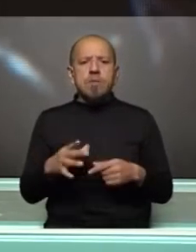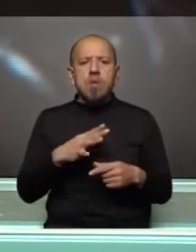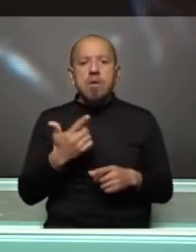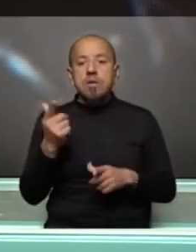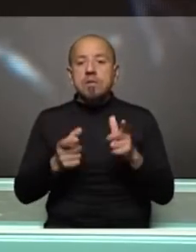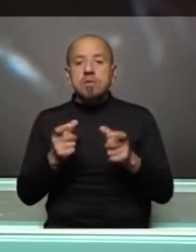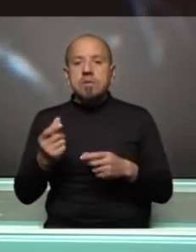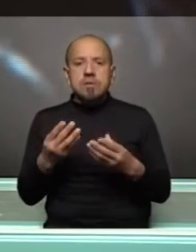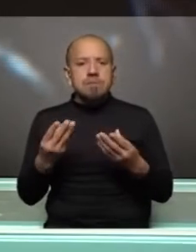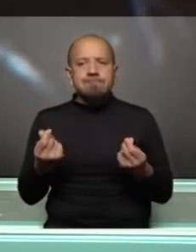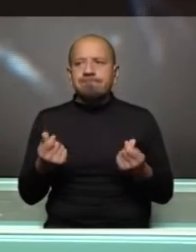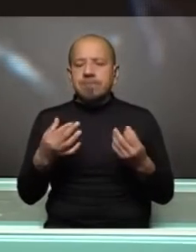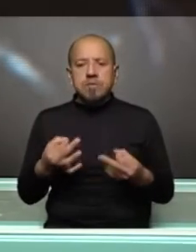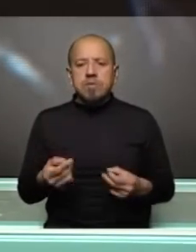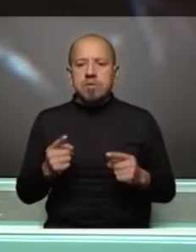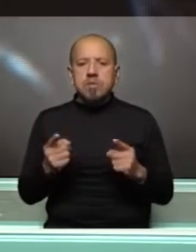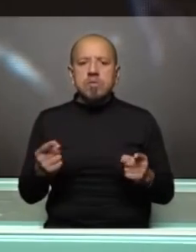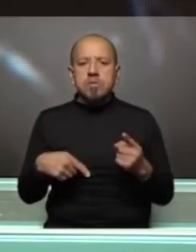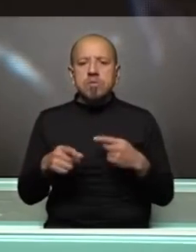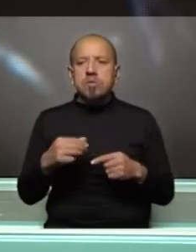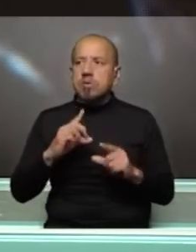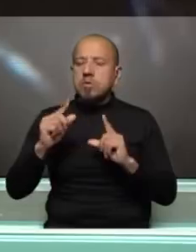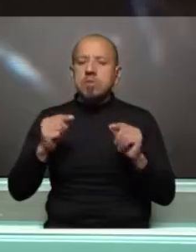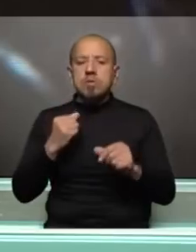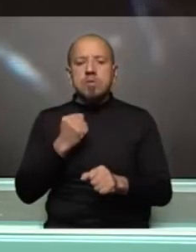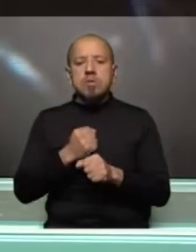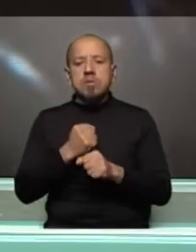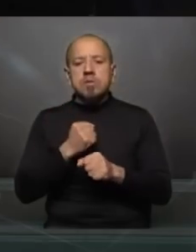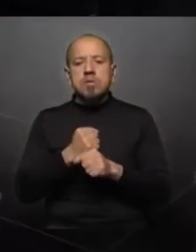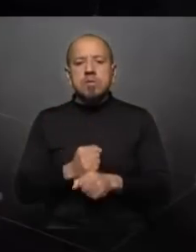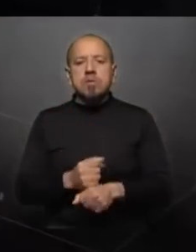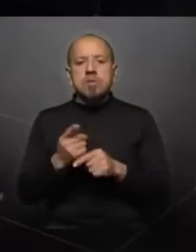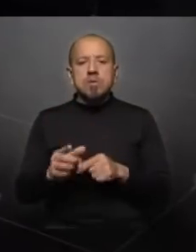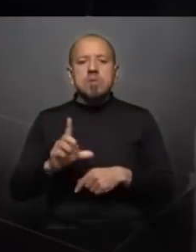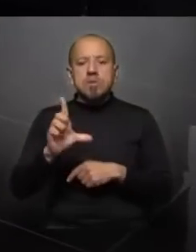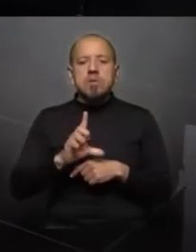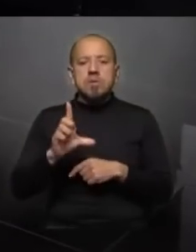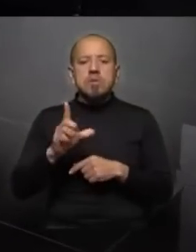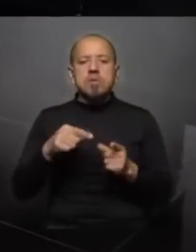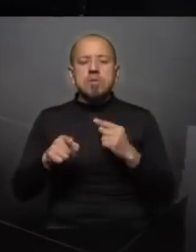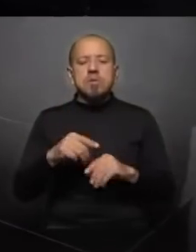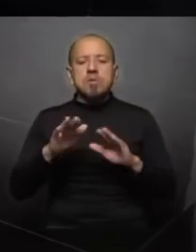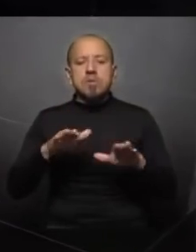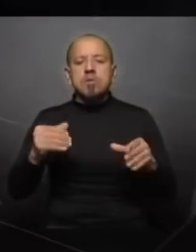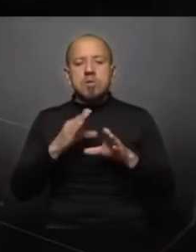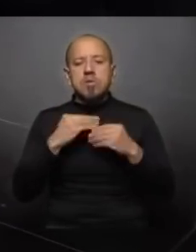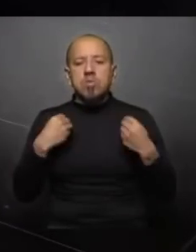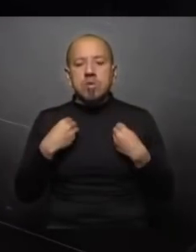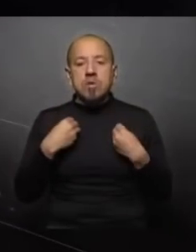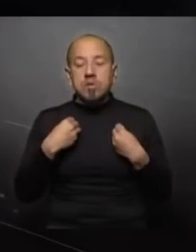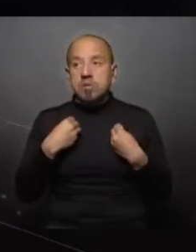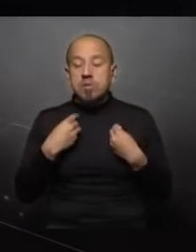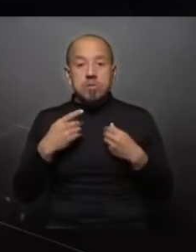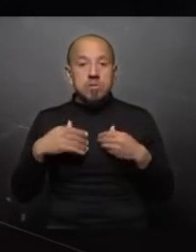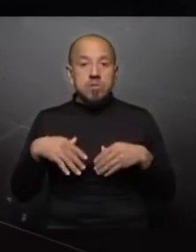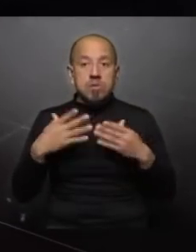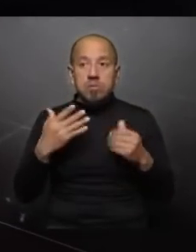la gente no se siente segura al salir a trabajar los los gurí se a ir al Liceo y los niños a la escuela o sea sabiendo que en cualquier